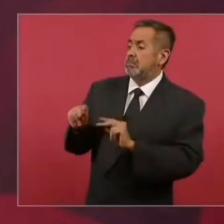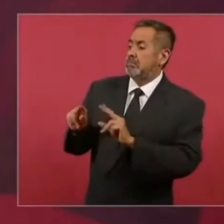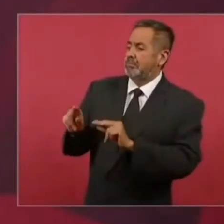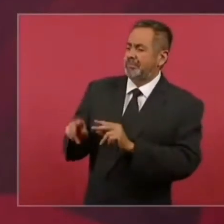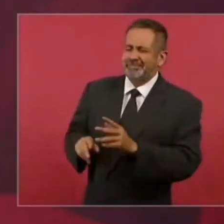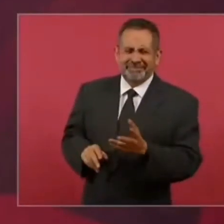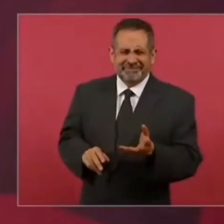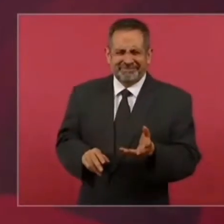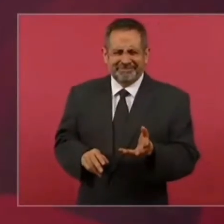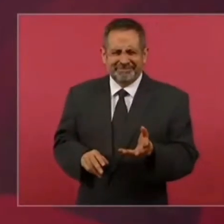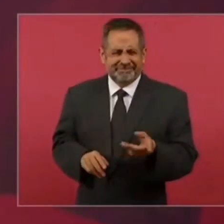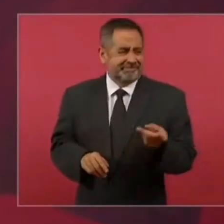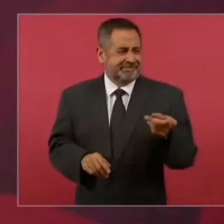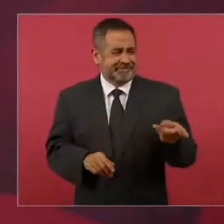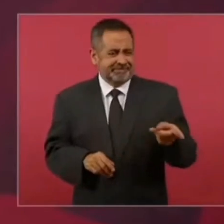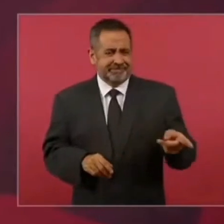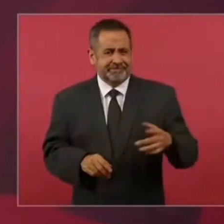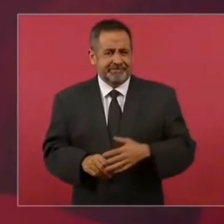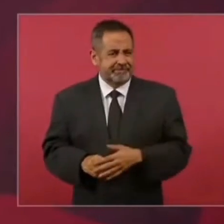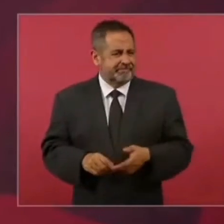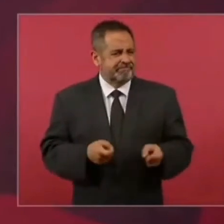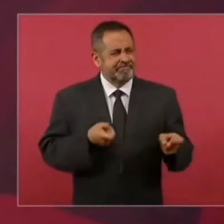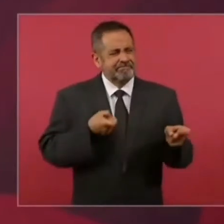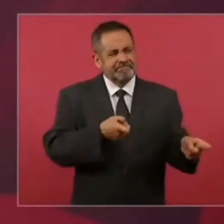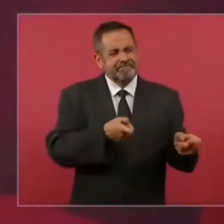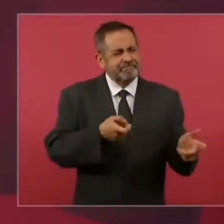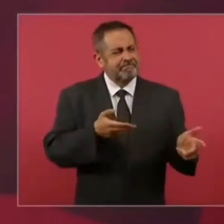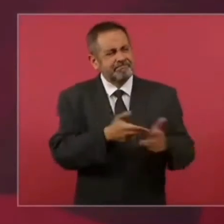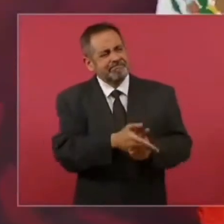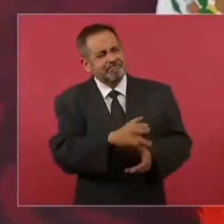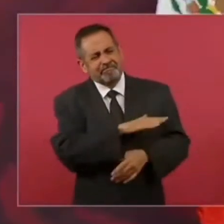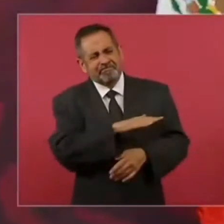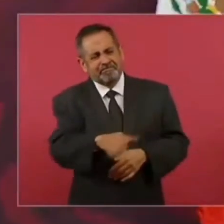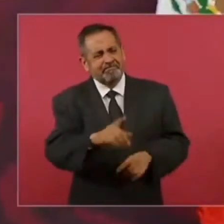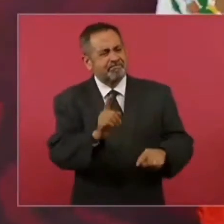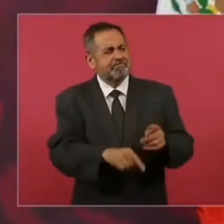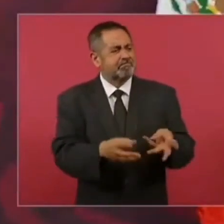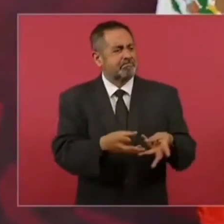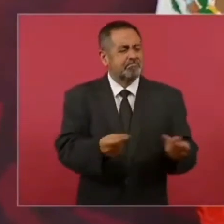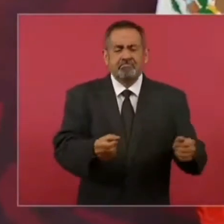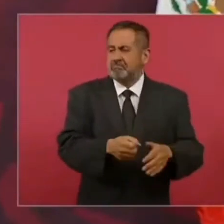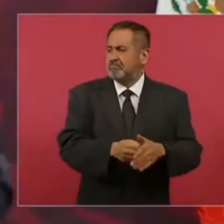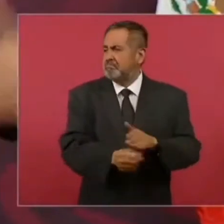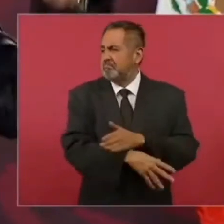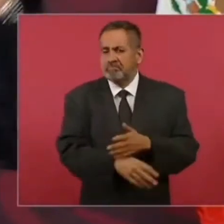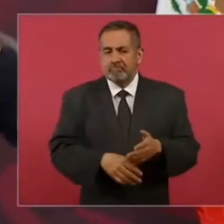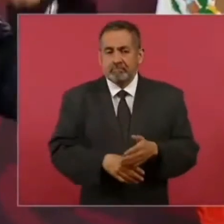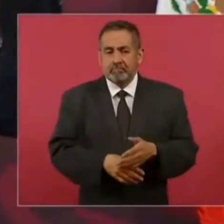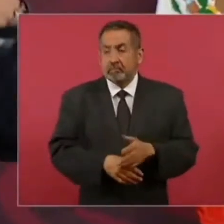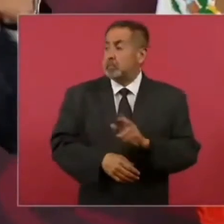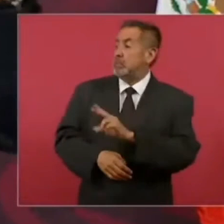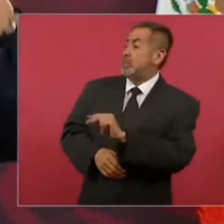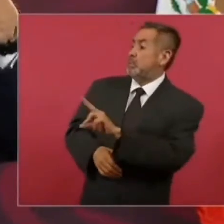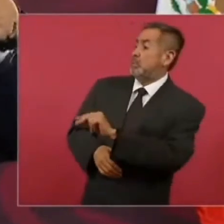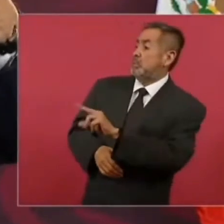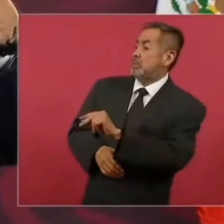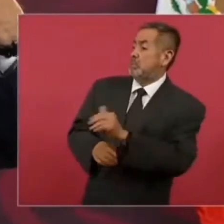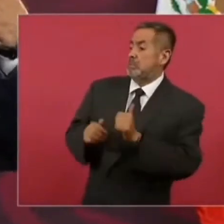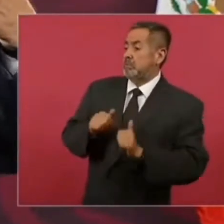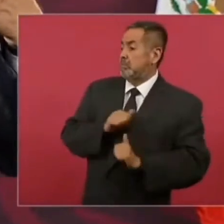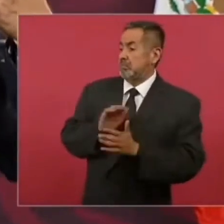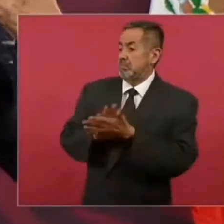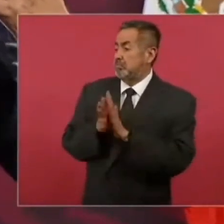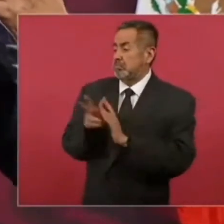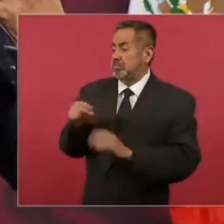torturaban, quienes masacraban, quienes desaparecían. De repente